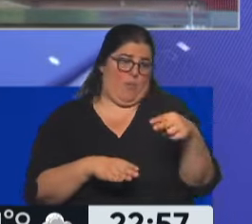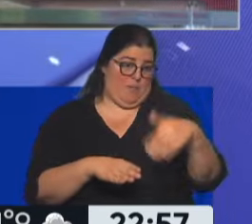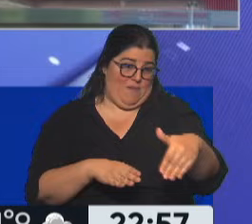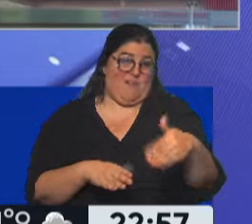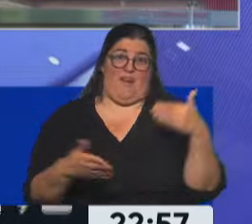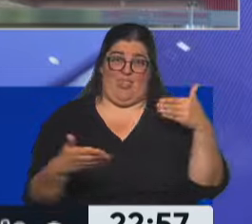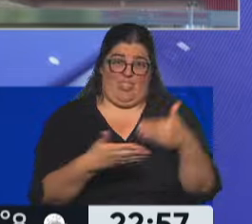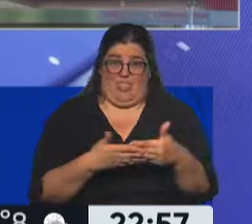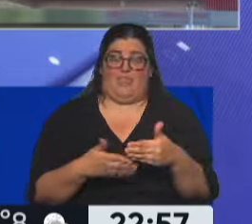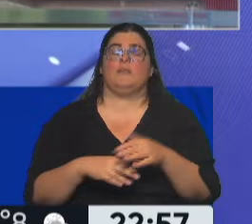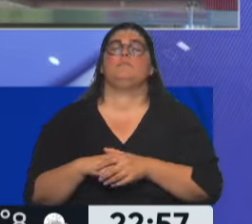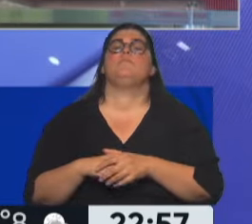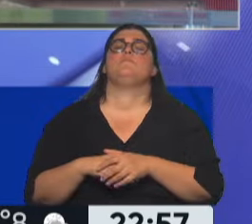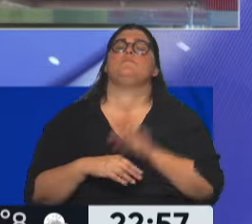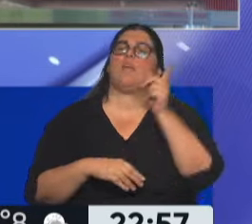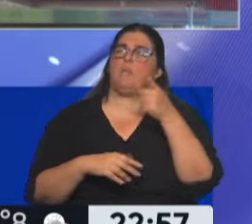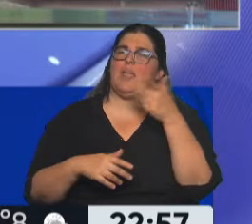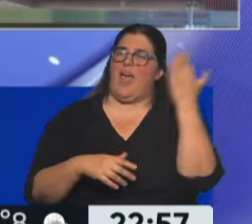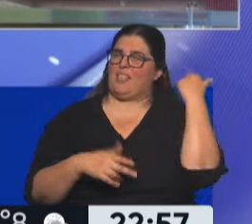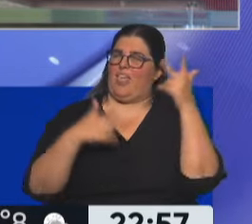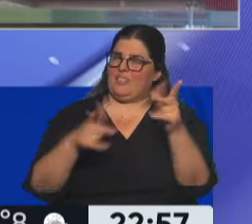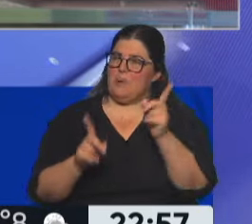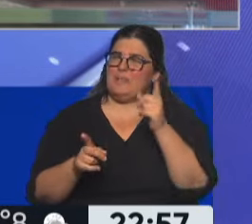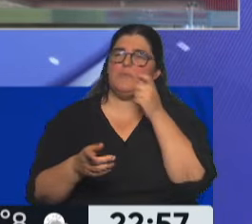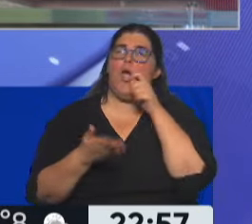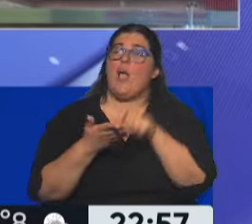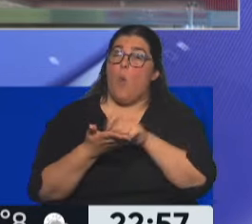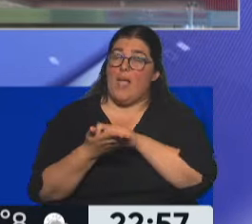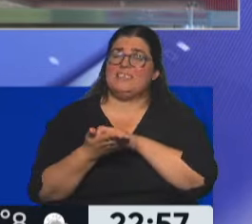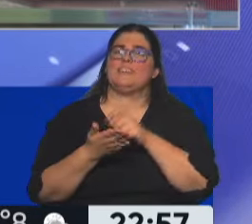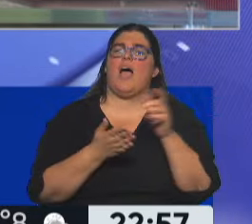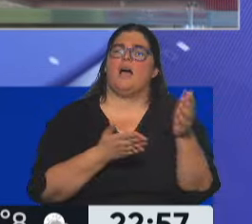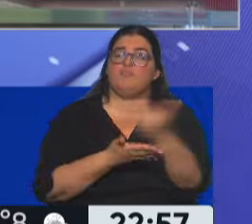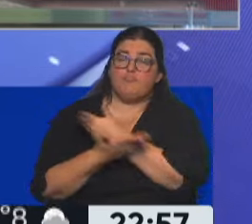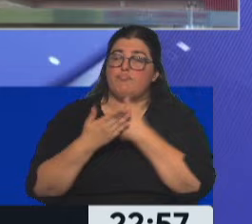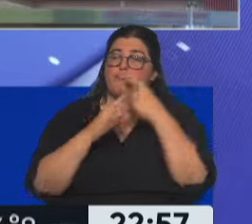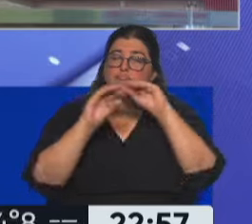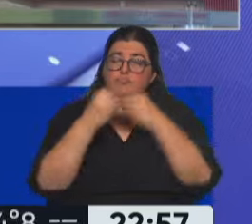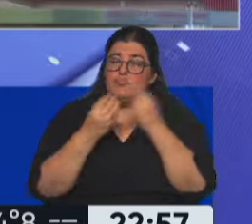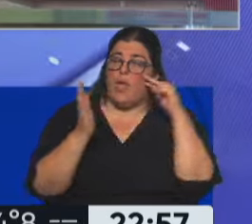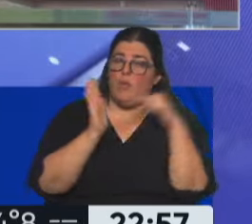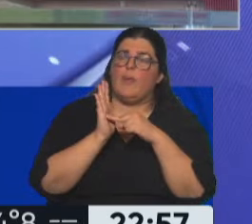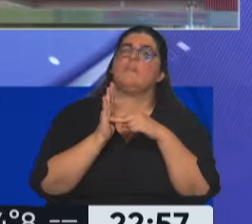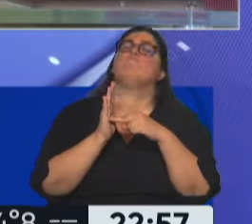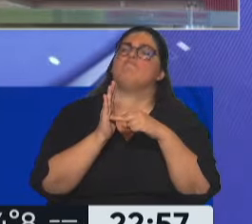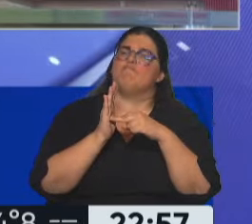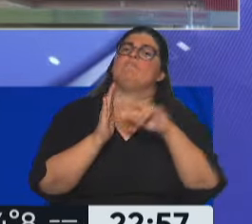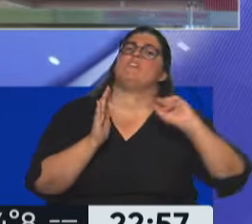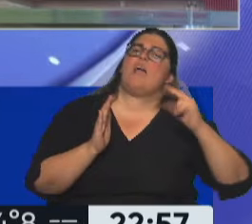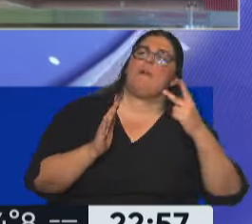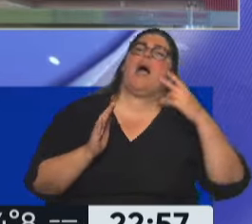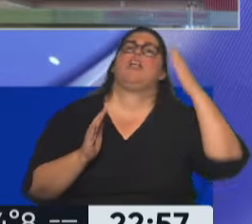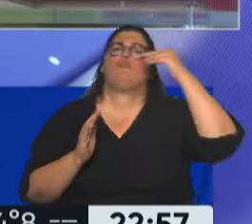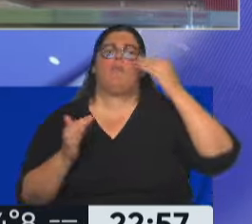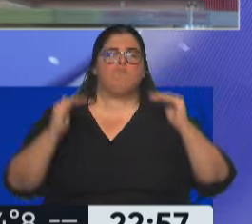que como lo decimos las encuestas realmente dan una elección muy muy pareja para saber quién va a ser el